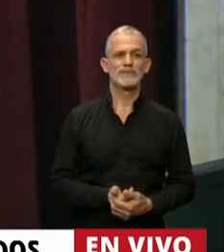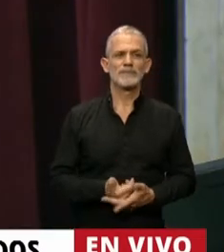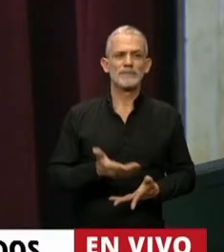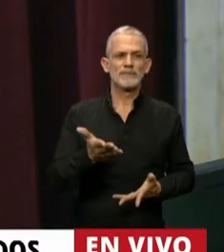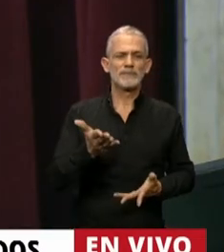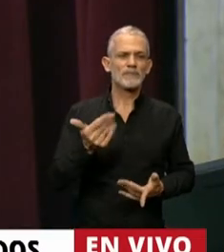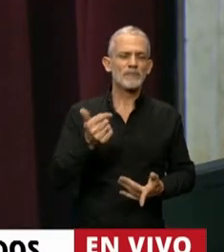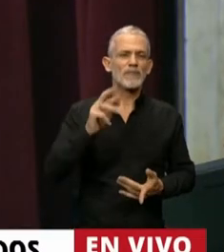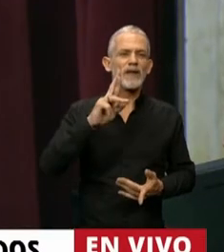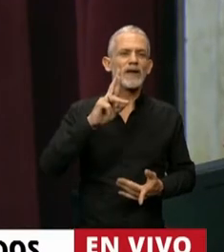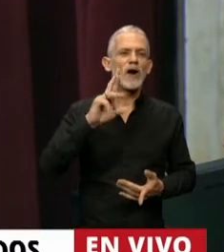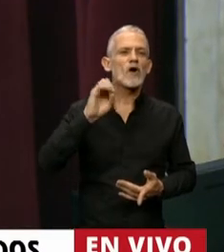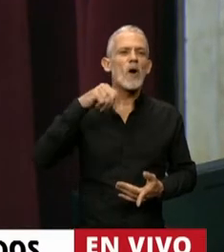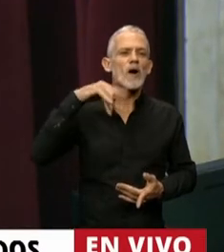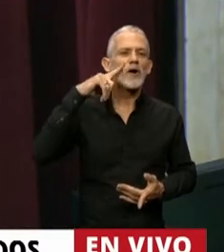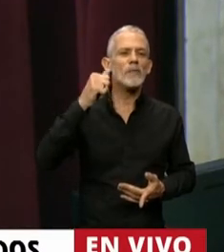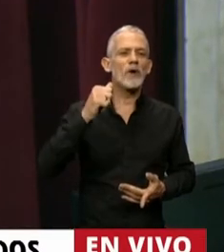Diputada Romina del Pla.